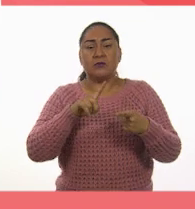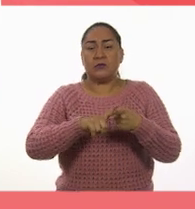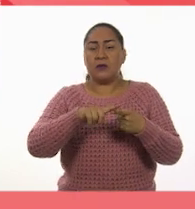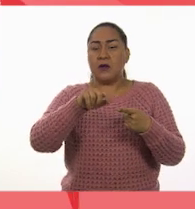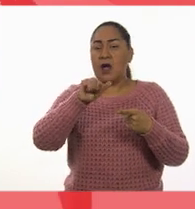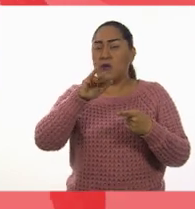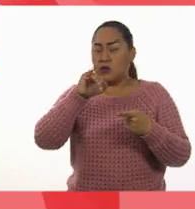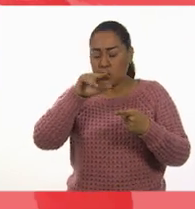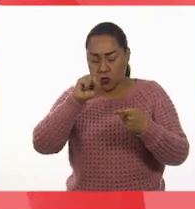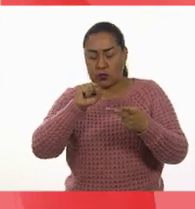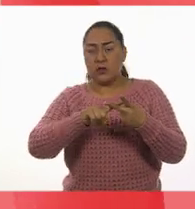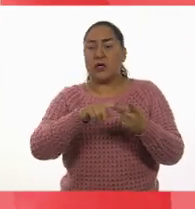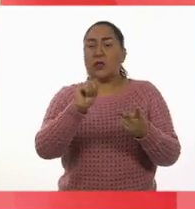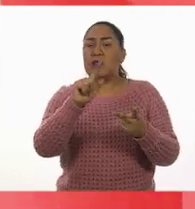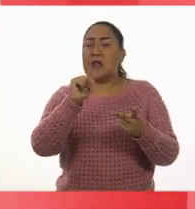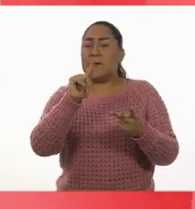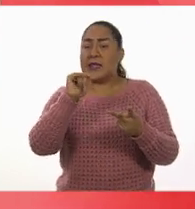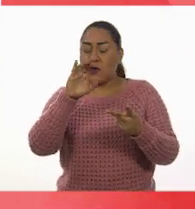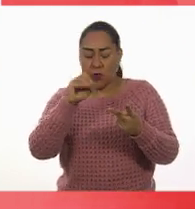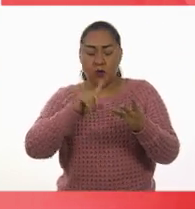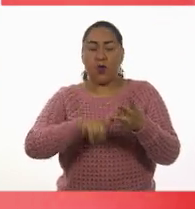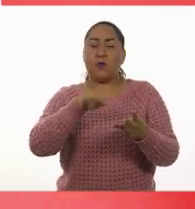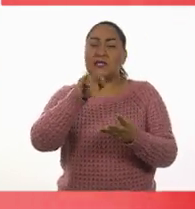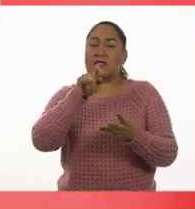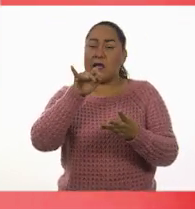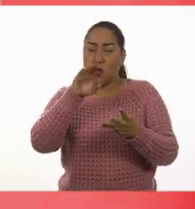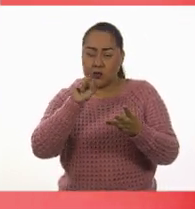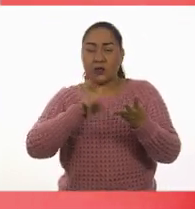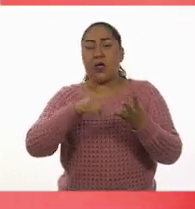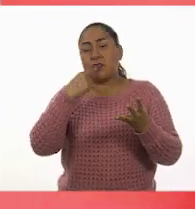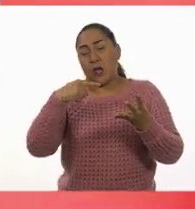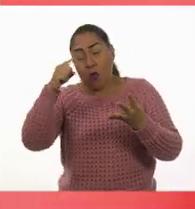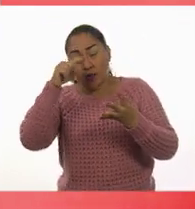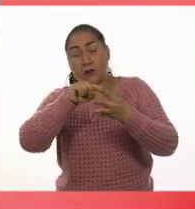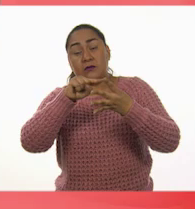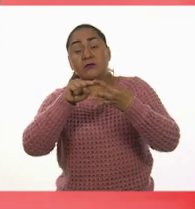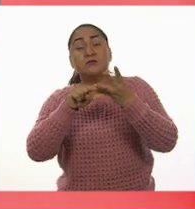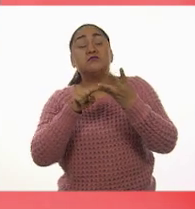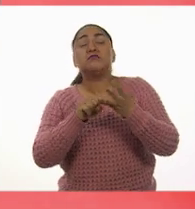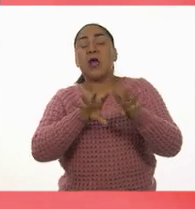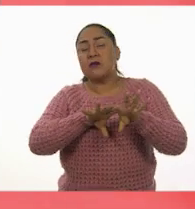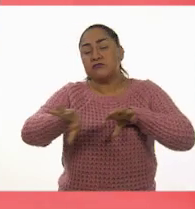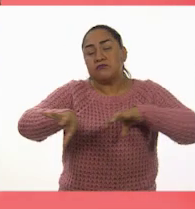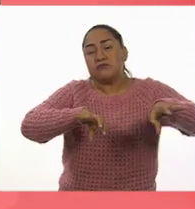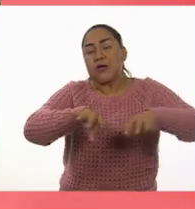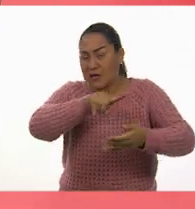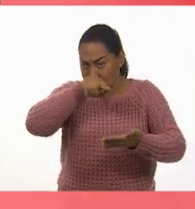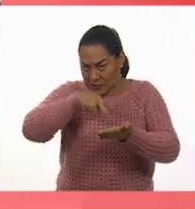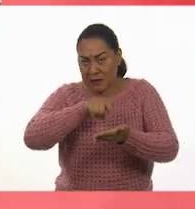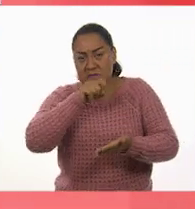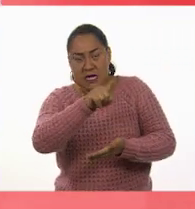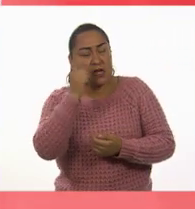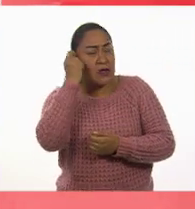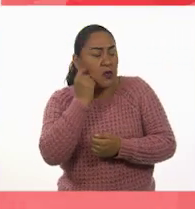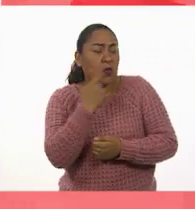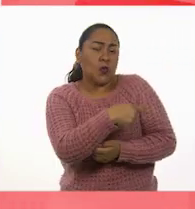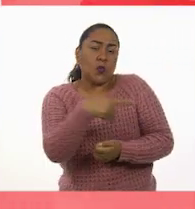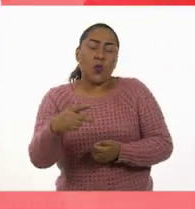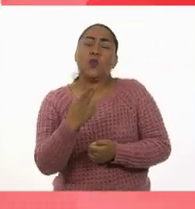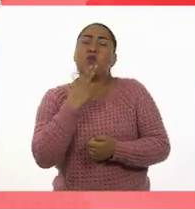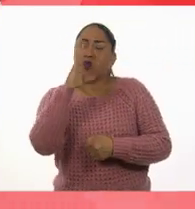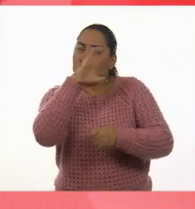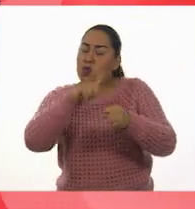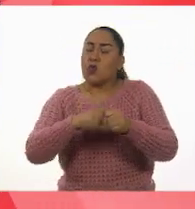amuzgos, tlapanecos, mixtecos y náhuatl, distribuidos en algunas regiones de la entidad con usos y